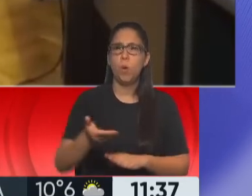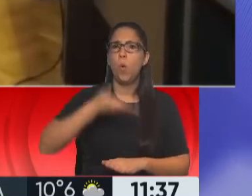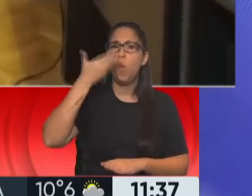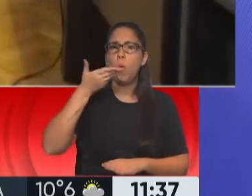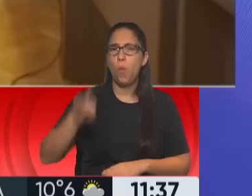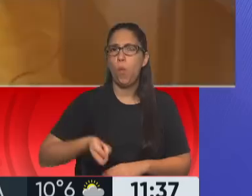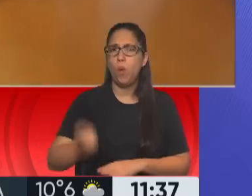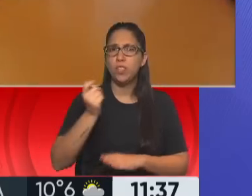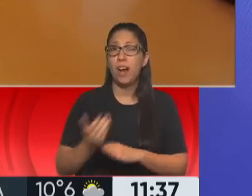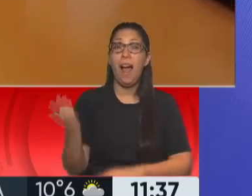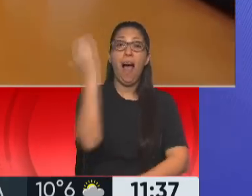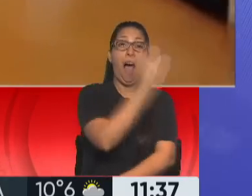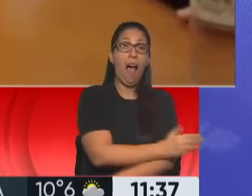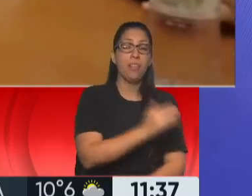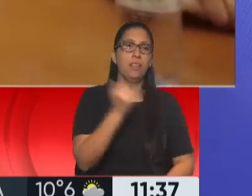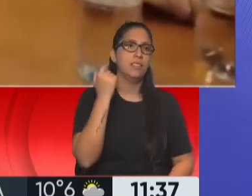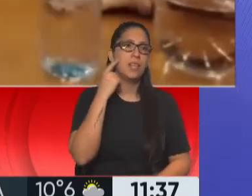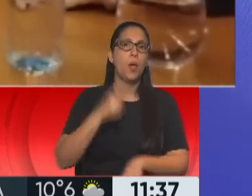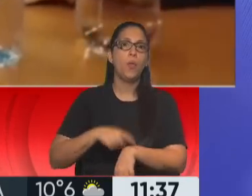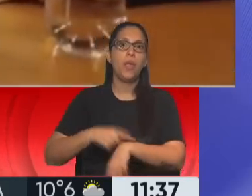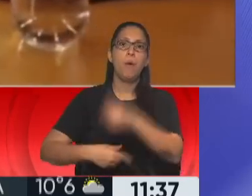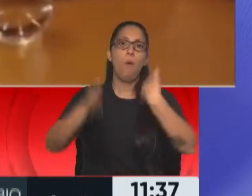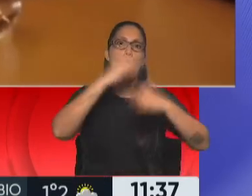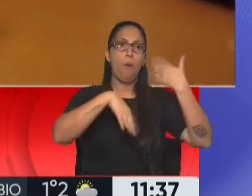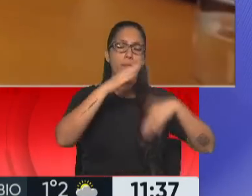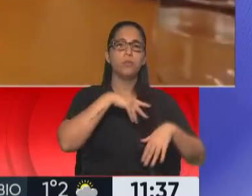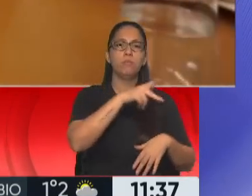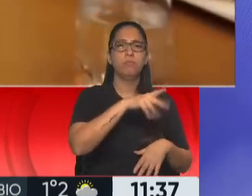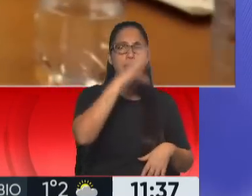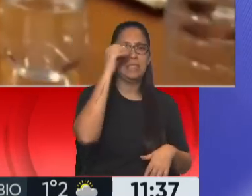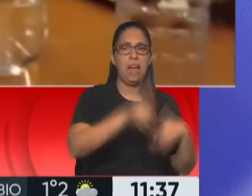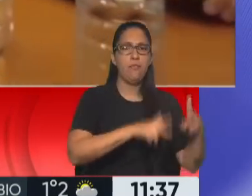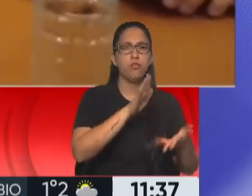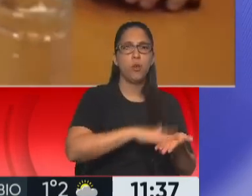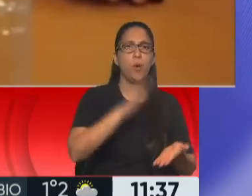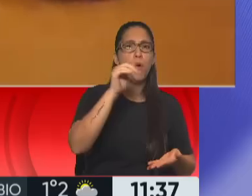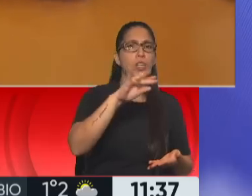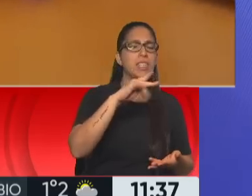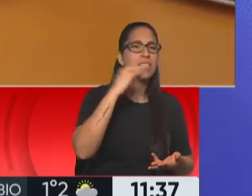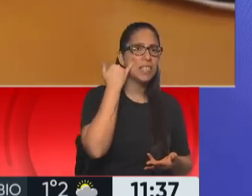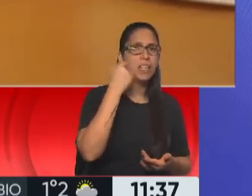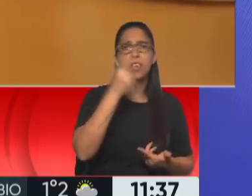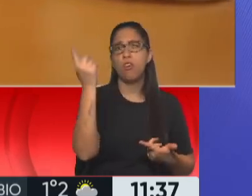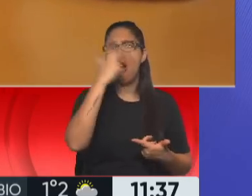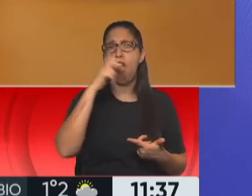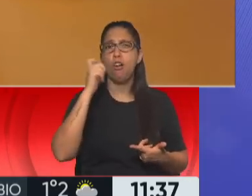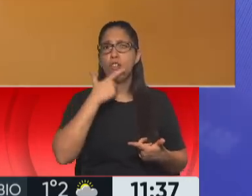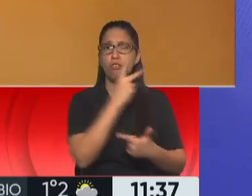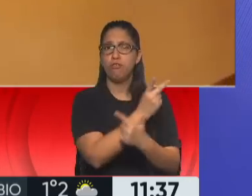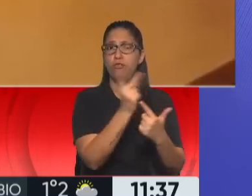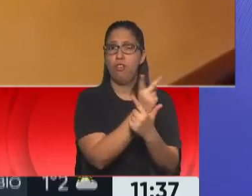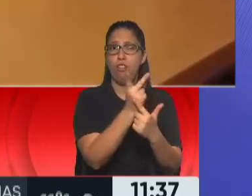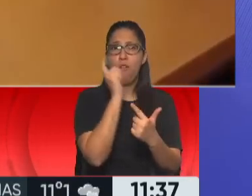Ustedes recordarán, si vamos en el tiempo para atrás, que ya había hablado de Borinsky y de Hornos en su momento y las